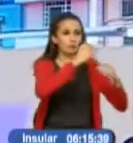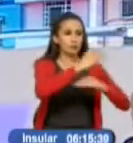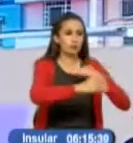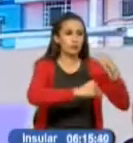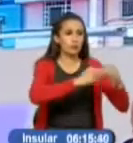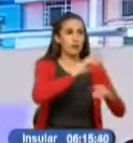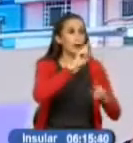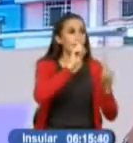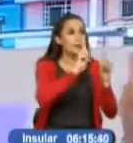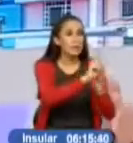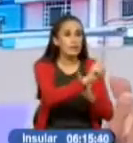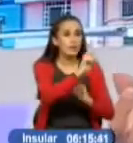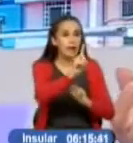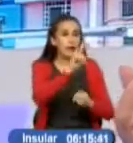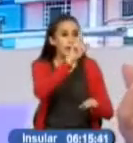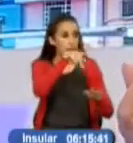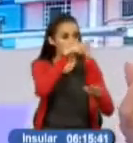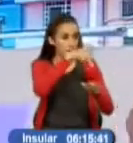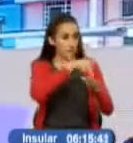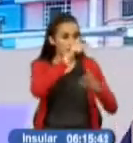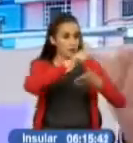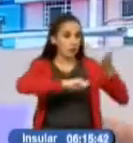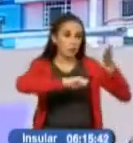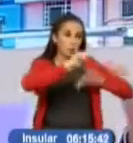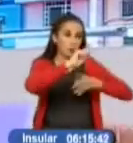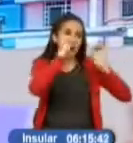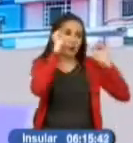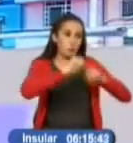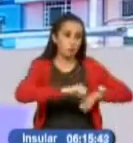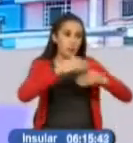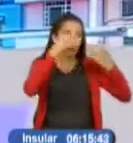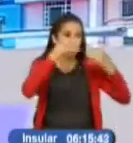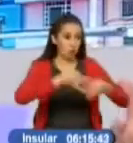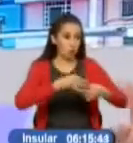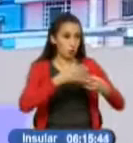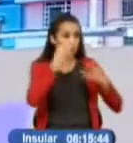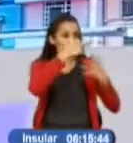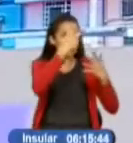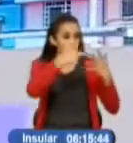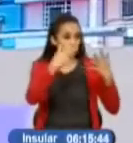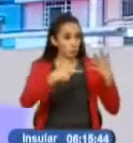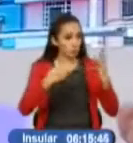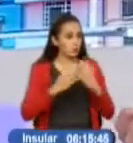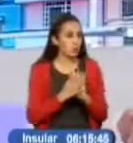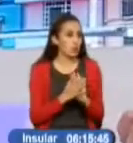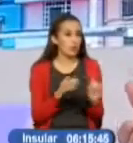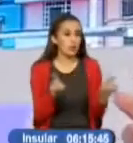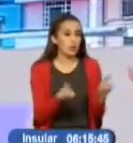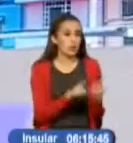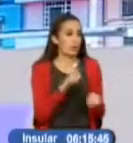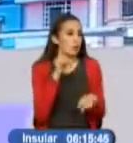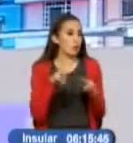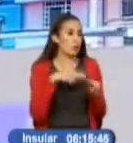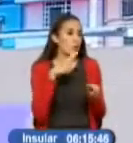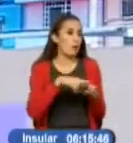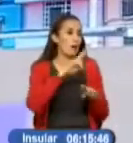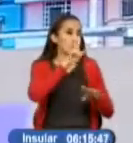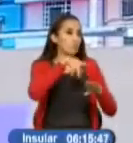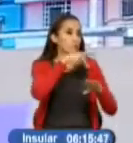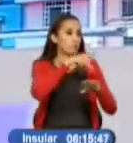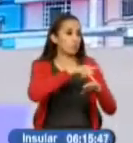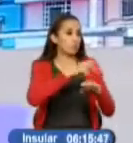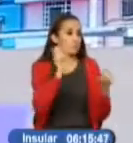cada carrera, para ser aprobada, tiene que cumplir un conjunto de requisitos, como es lógico, ¿no? De tal manera que esas carreras tienen criterios